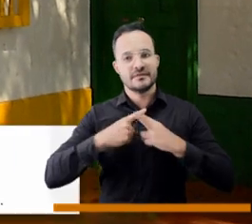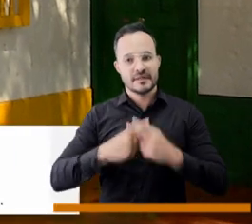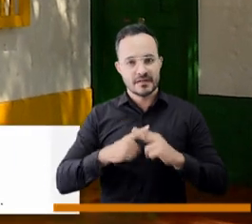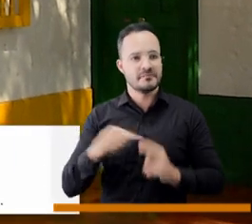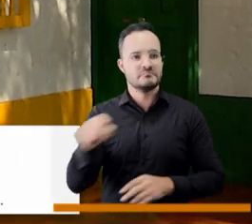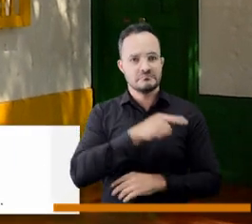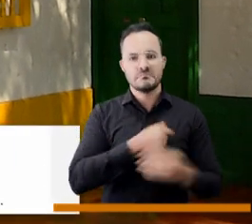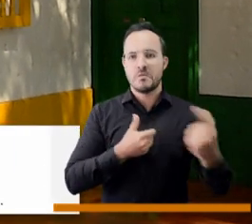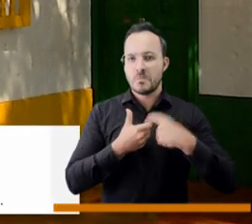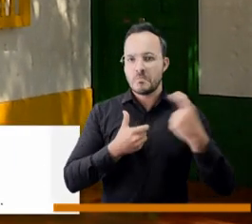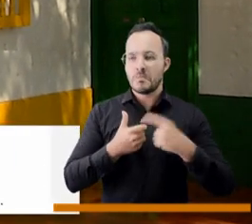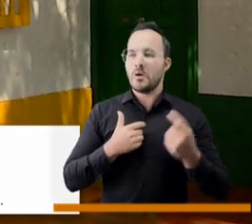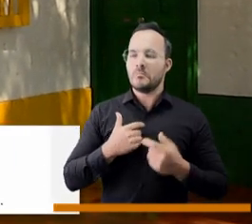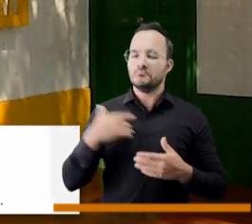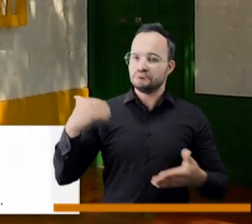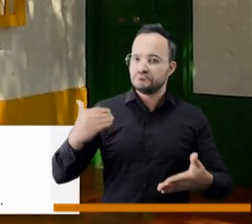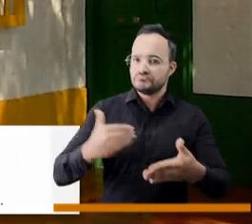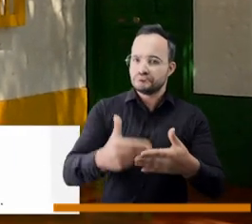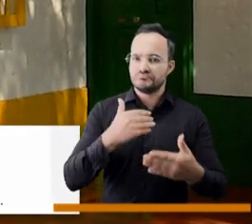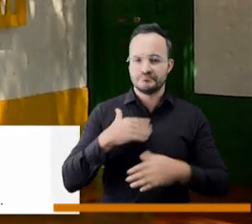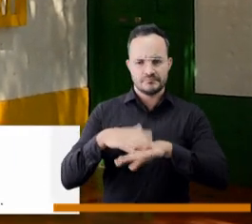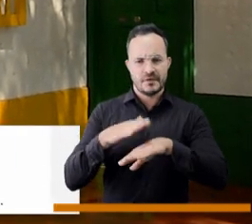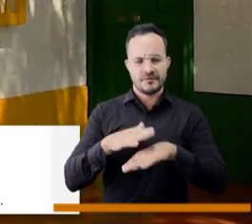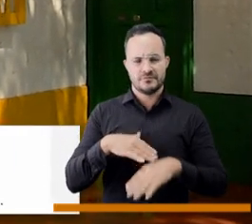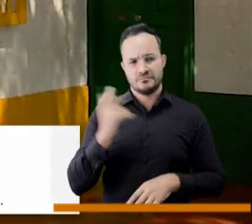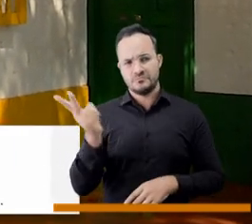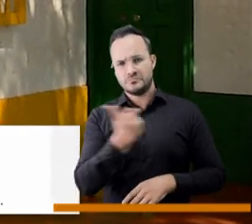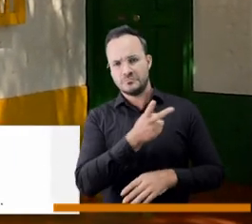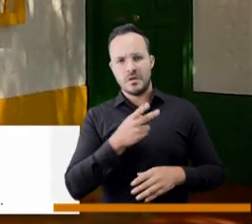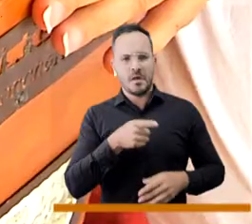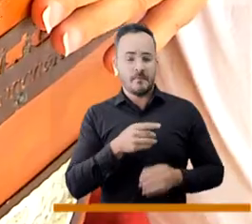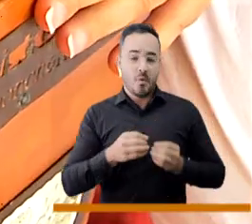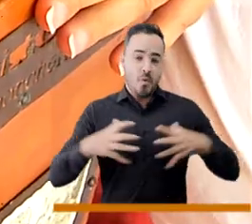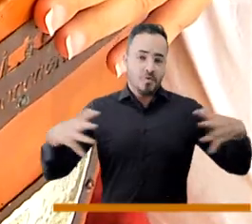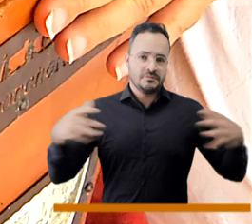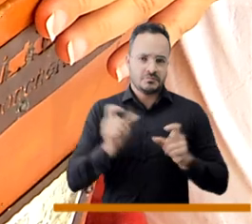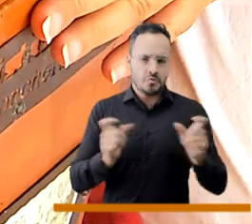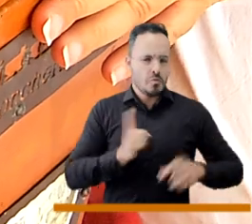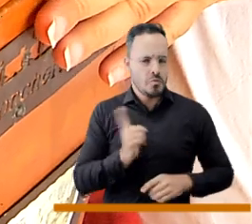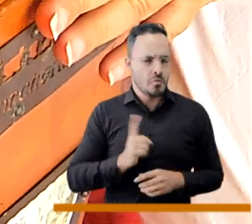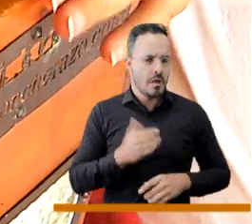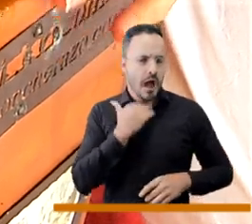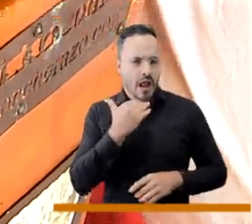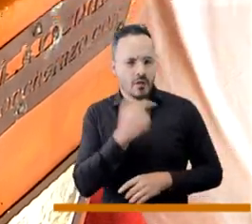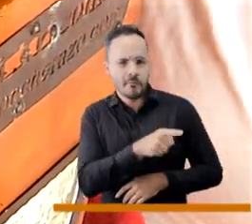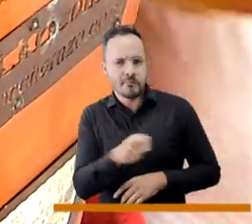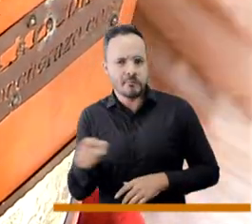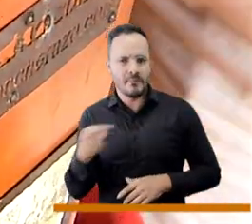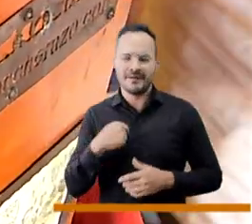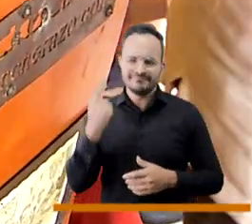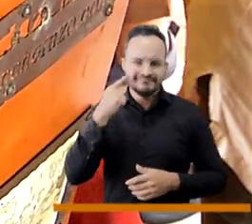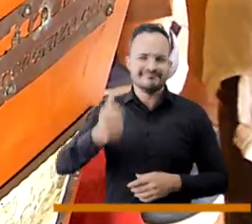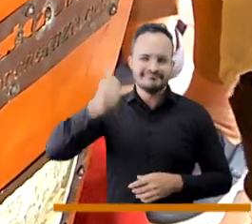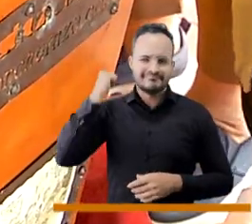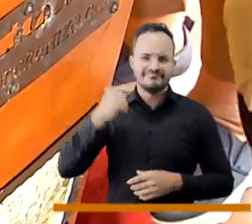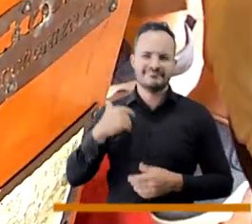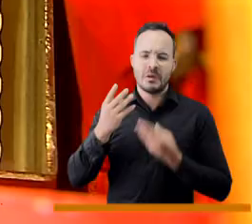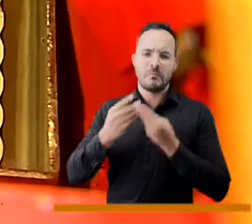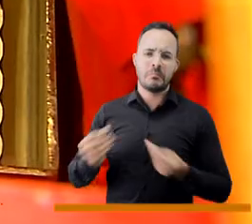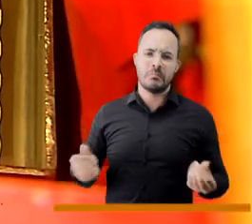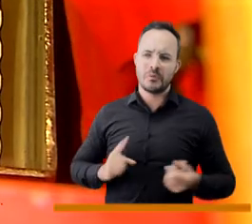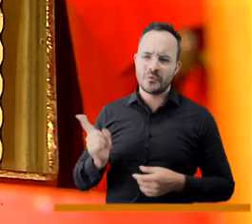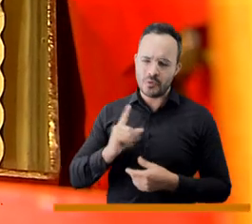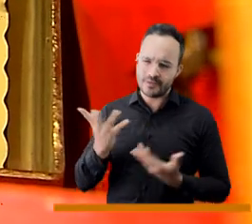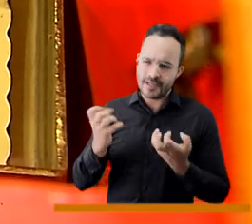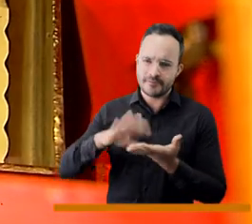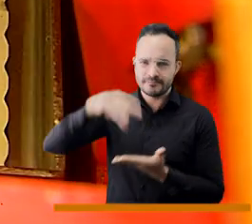Dictamos talleres con cierta regularidad porque ahora hay un grupo, no inmenso, pero sí hay un grupo de gente que quiere volver a tomar